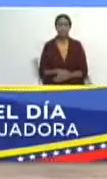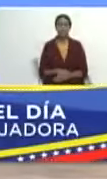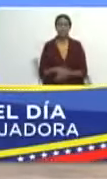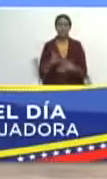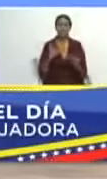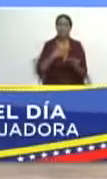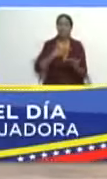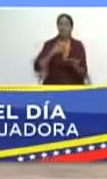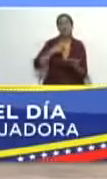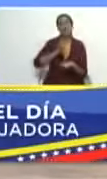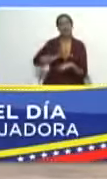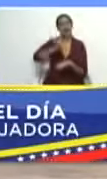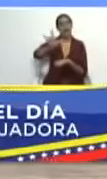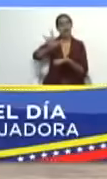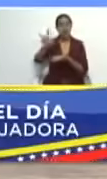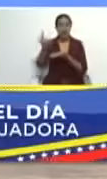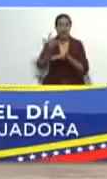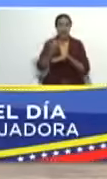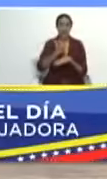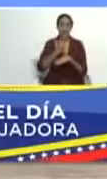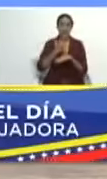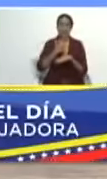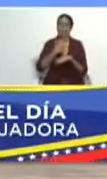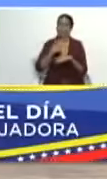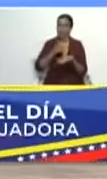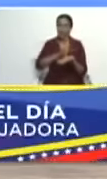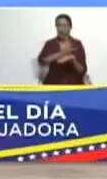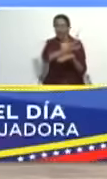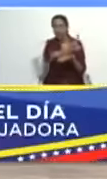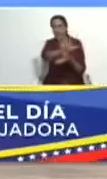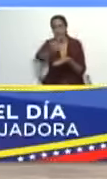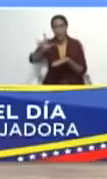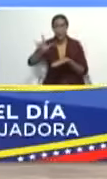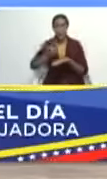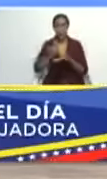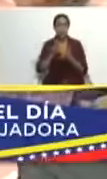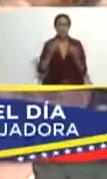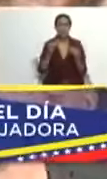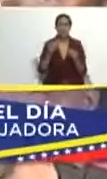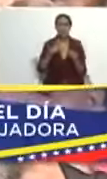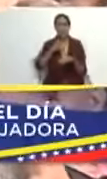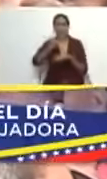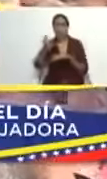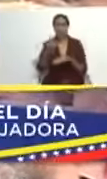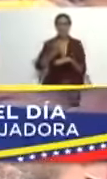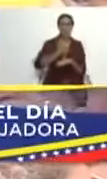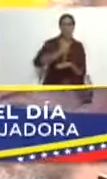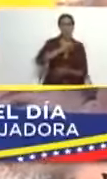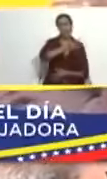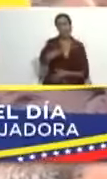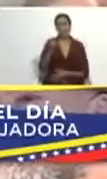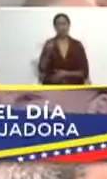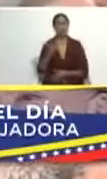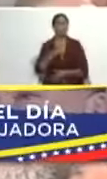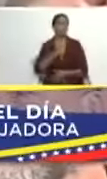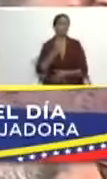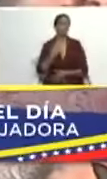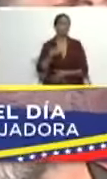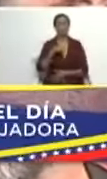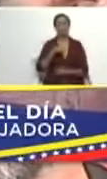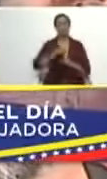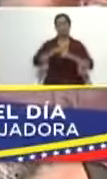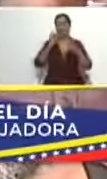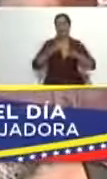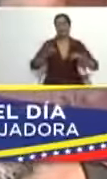yo los amo también, las amo y los amo, nos amamos y seremos felices